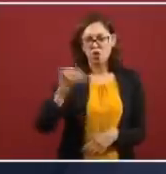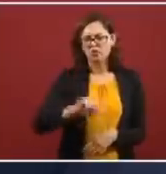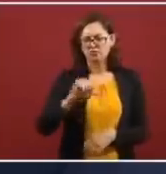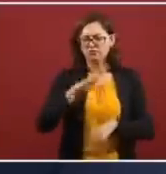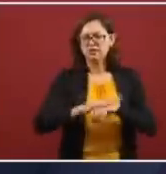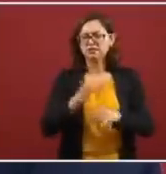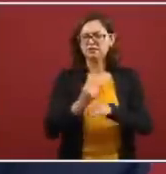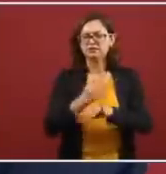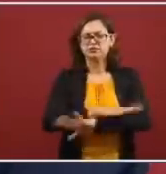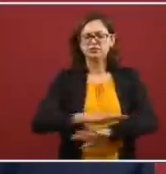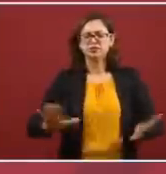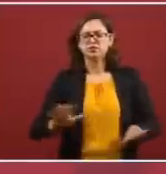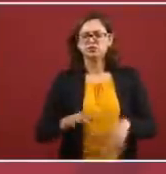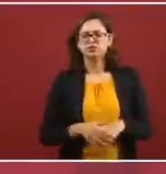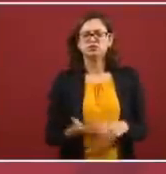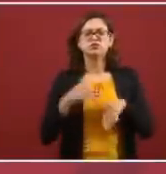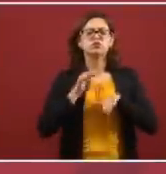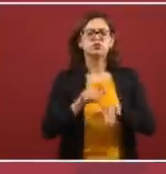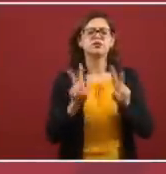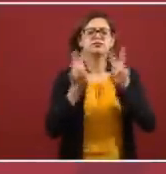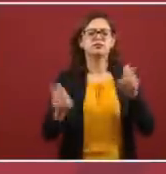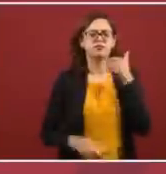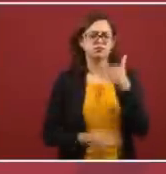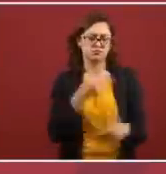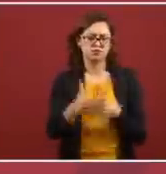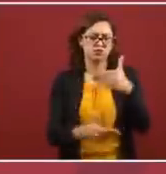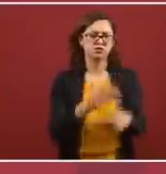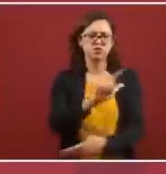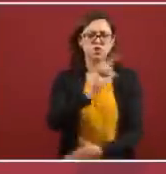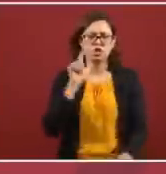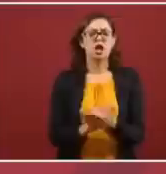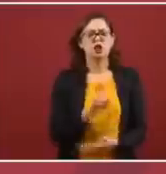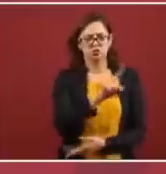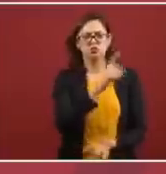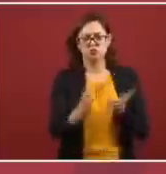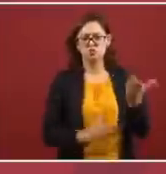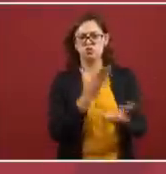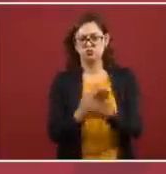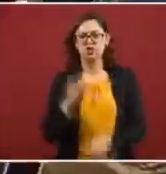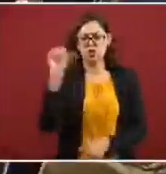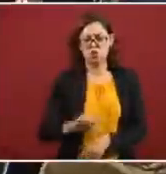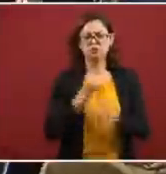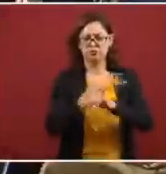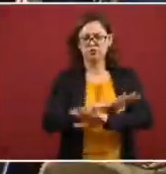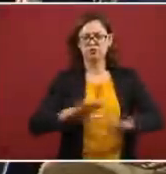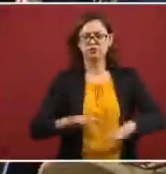sobre el procedimiento legal lo que estás planteando sí